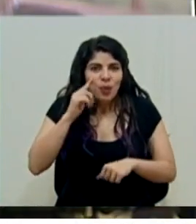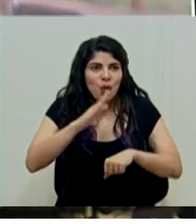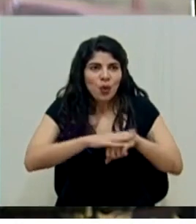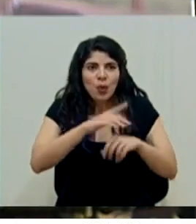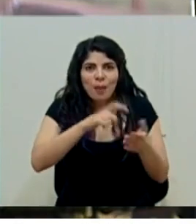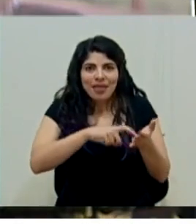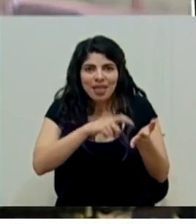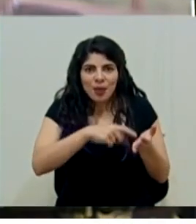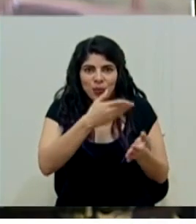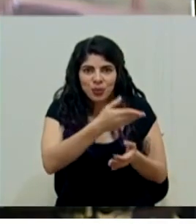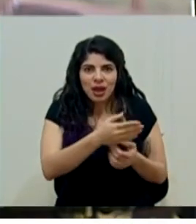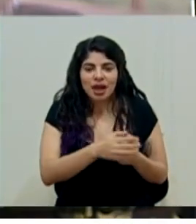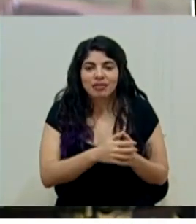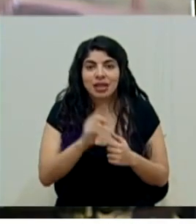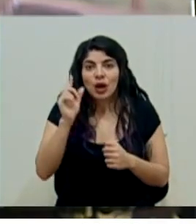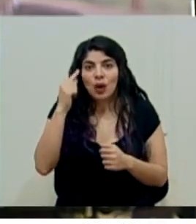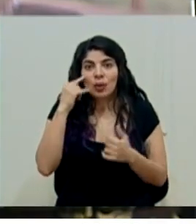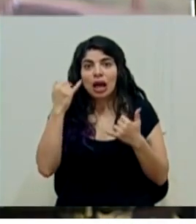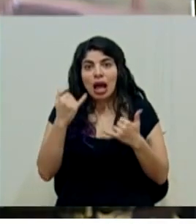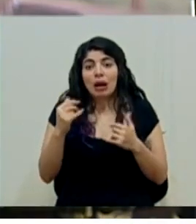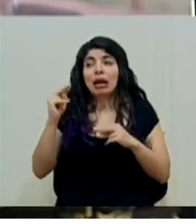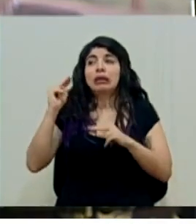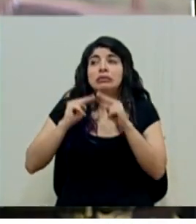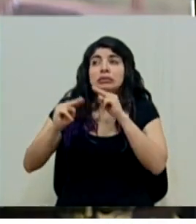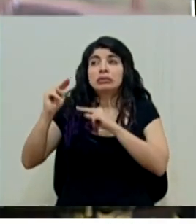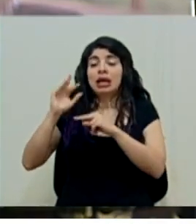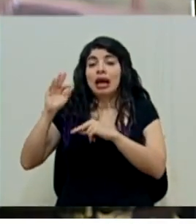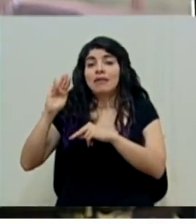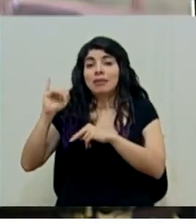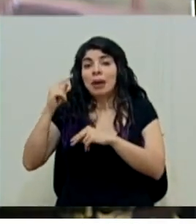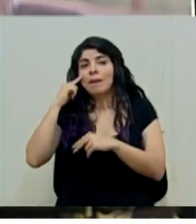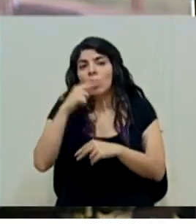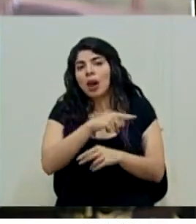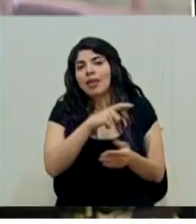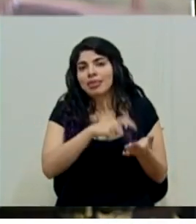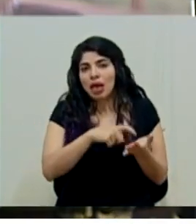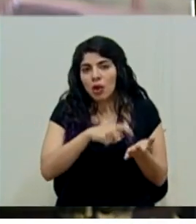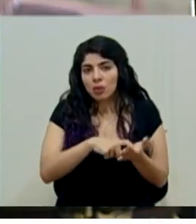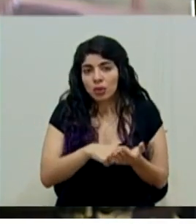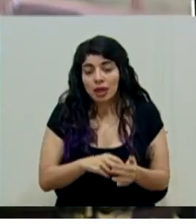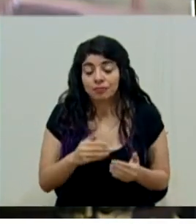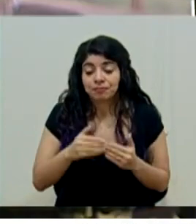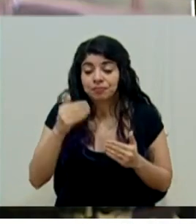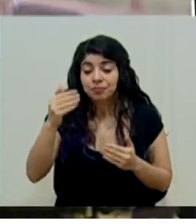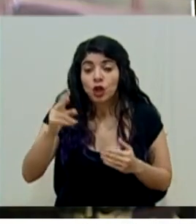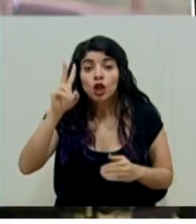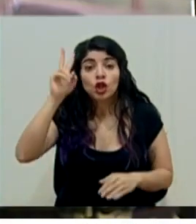los temas que lo tiene al gobierno negociando con el FMI, al